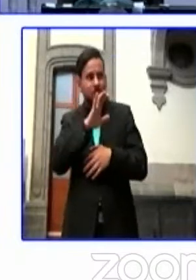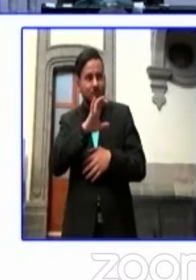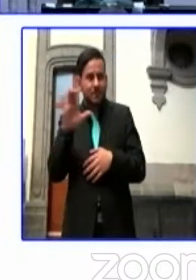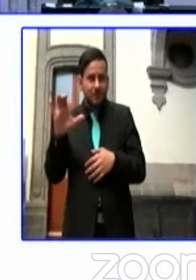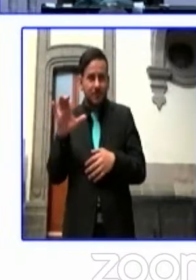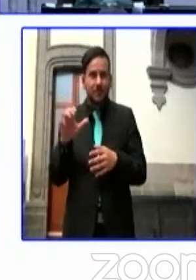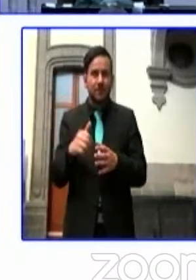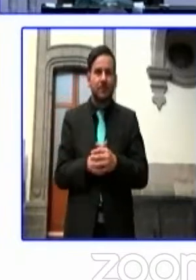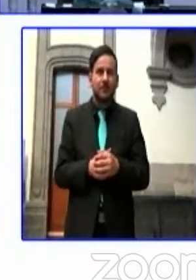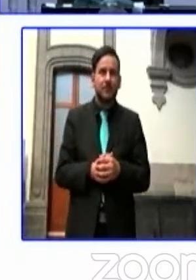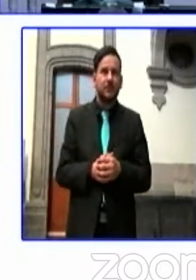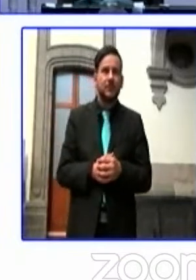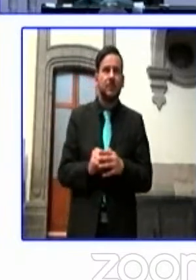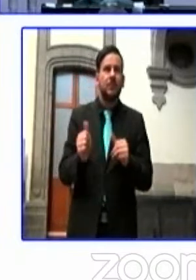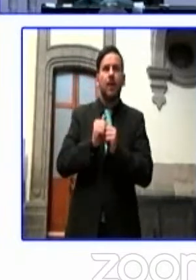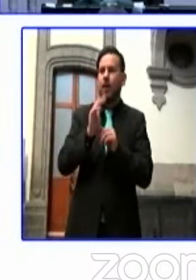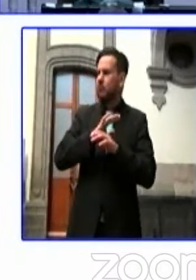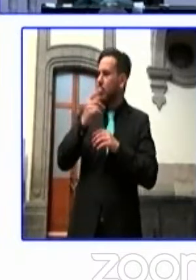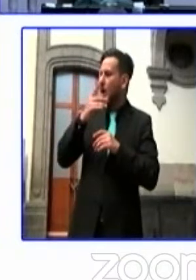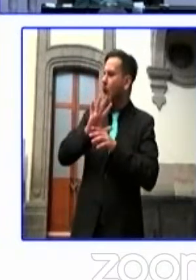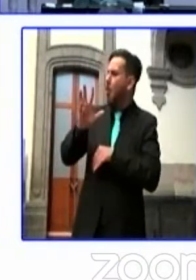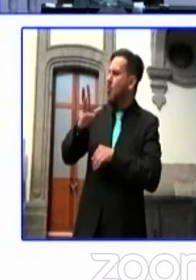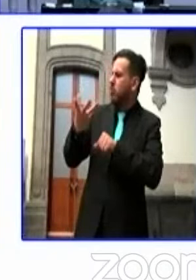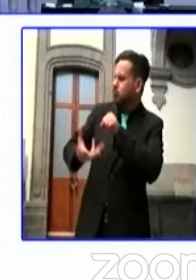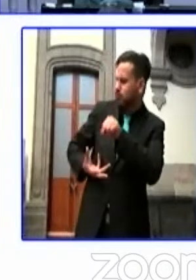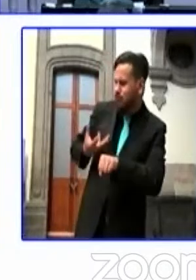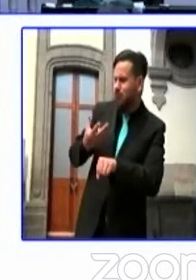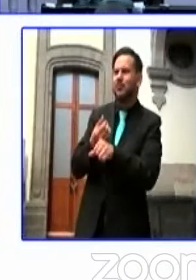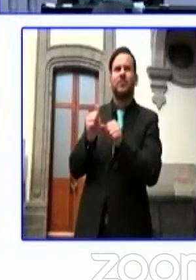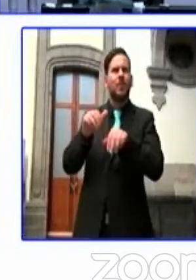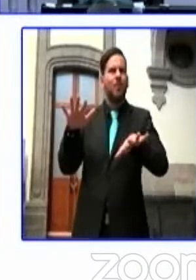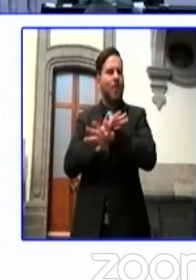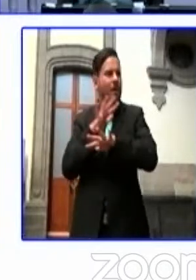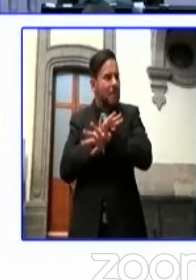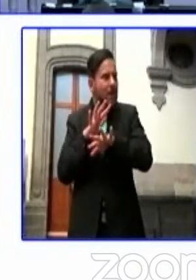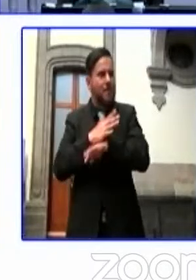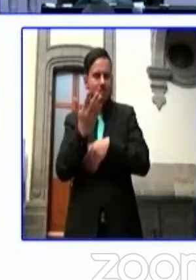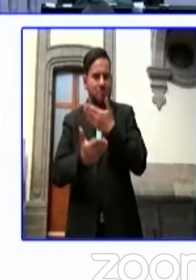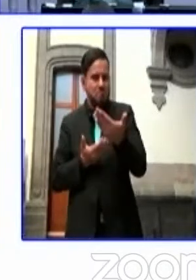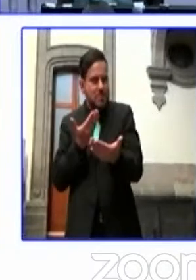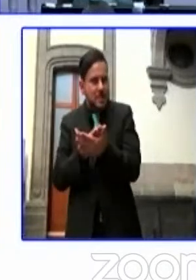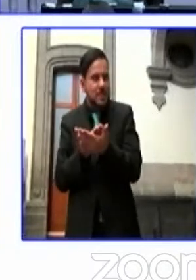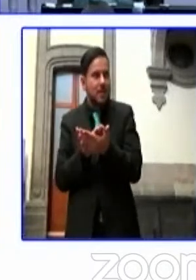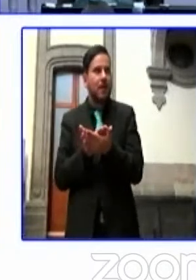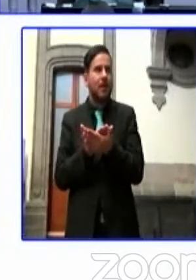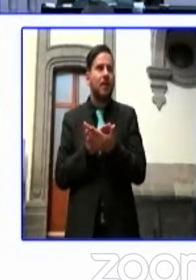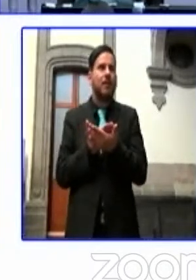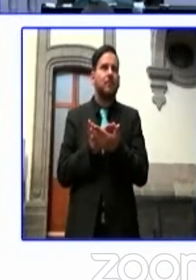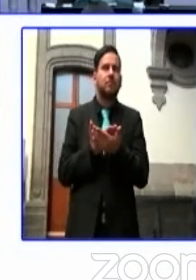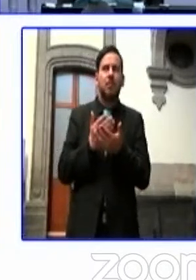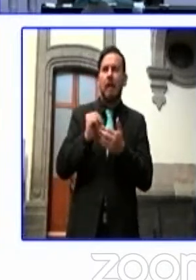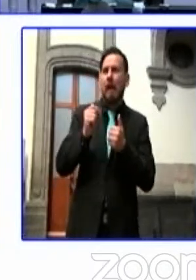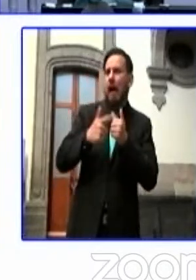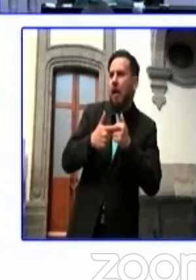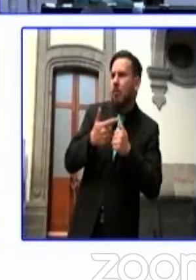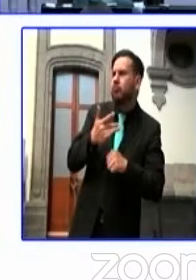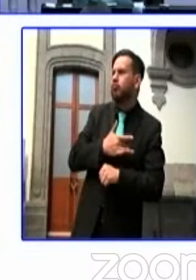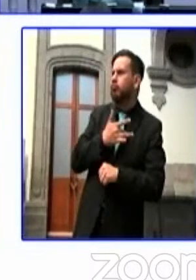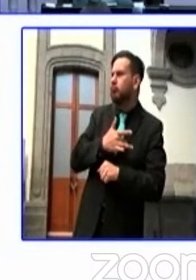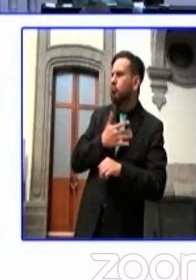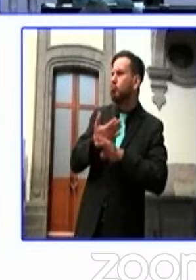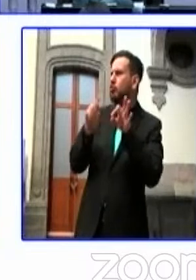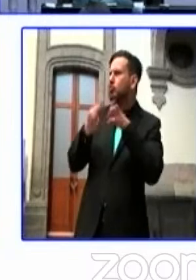de compensación y de restitución y de que se les pida perdón. Y bueno, algo muy importante son los